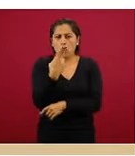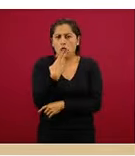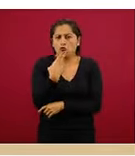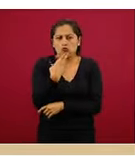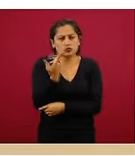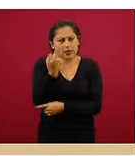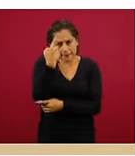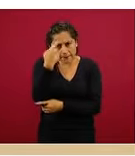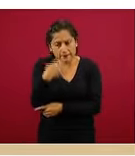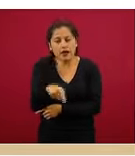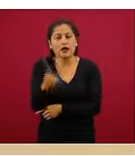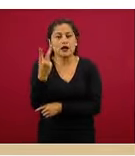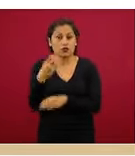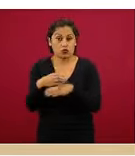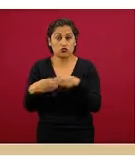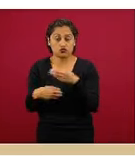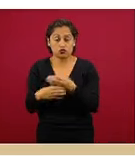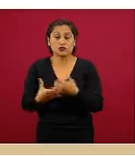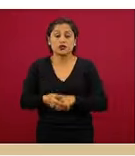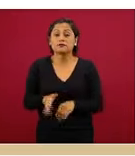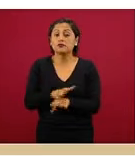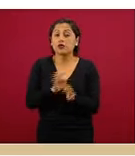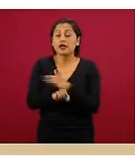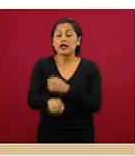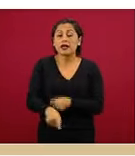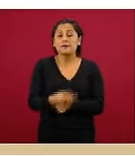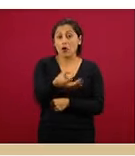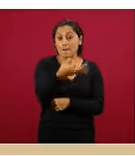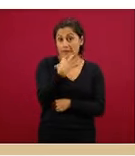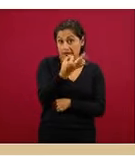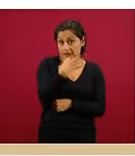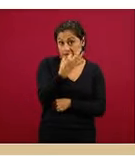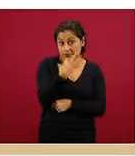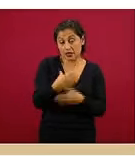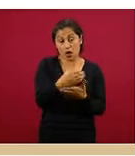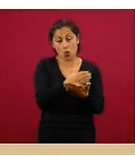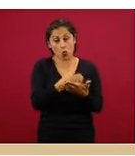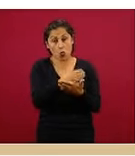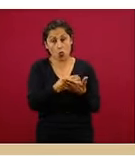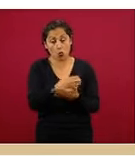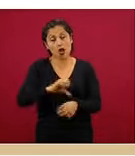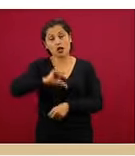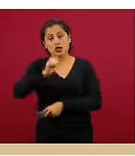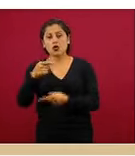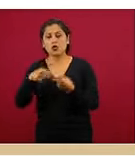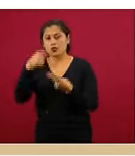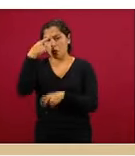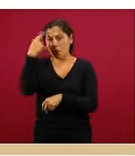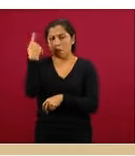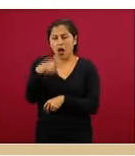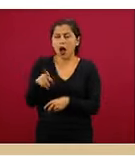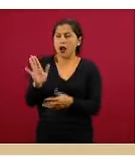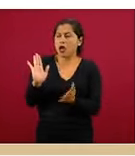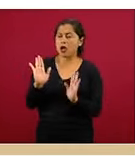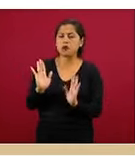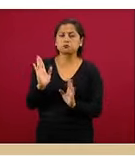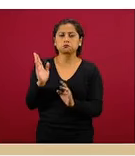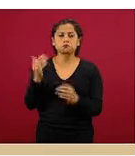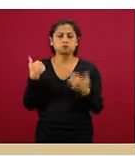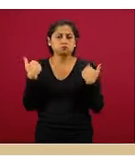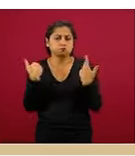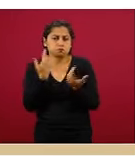principales: lo que es la medicina endocannabinoide y el uso recreativo de la planta. Quiero comentar que es